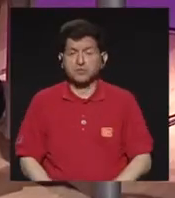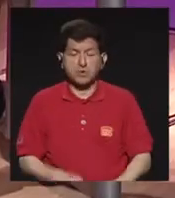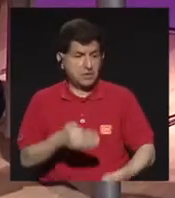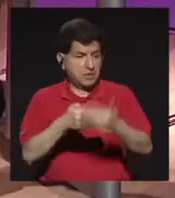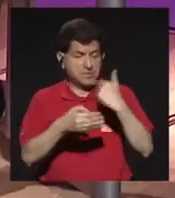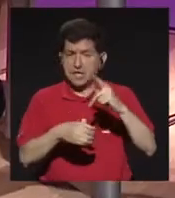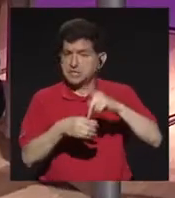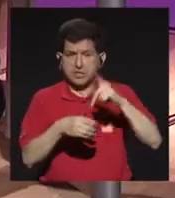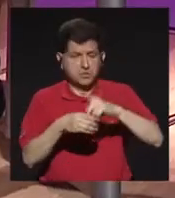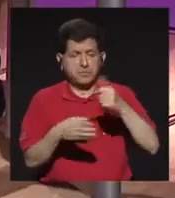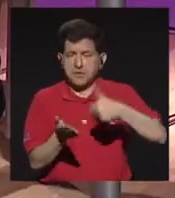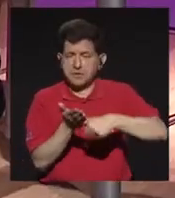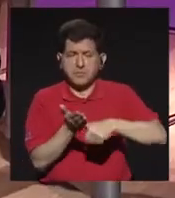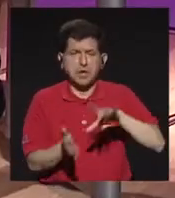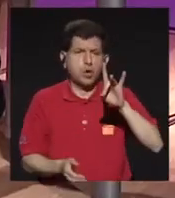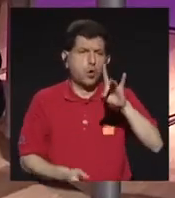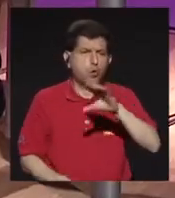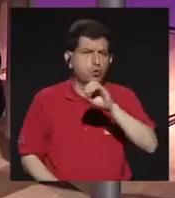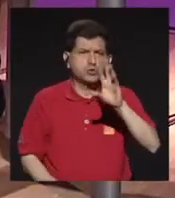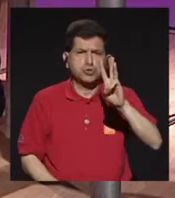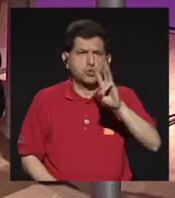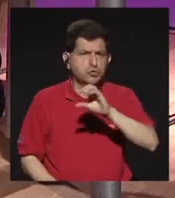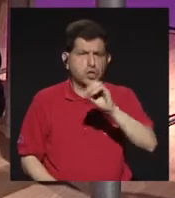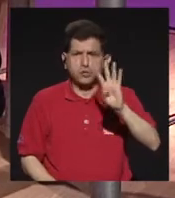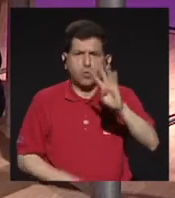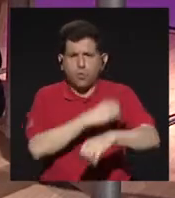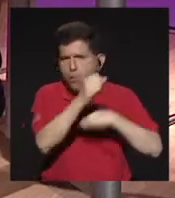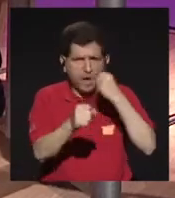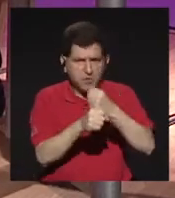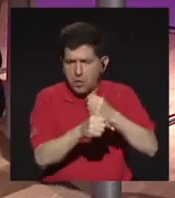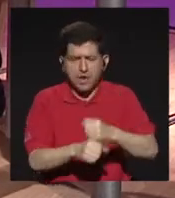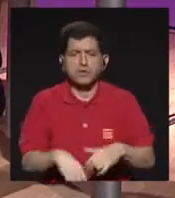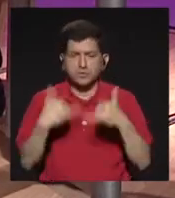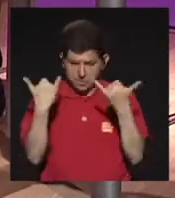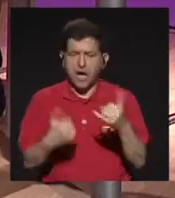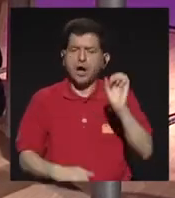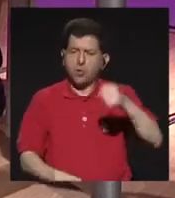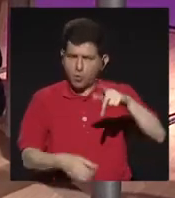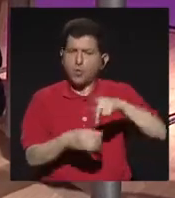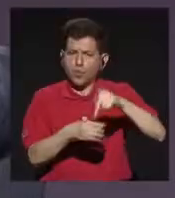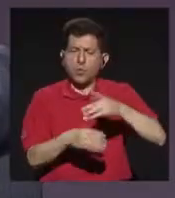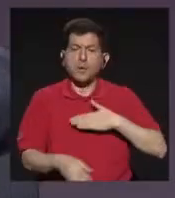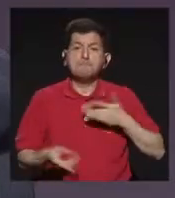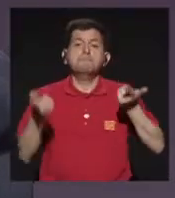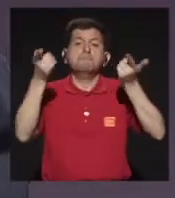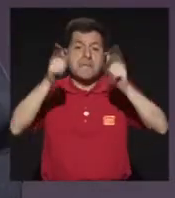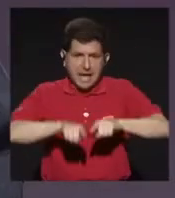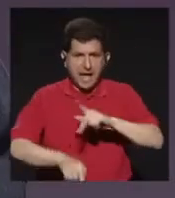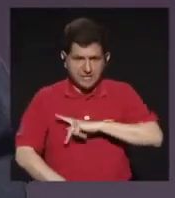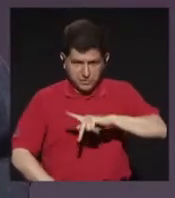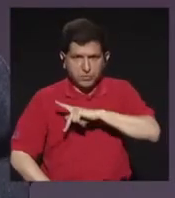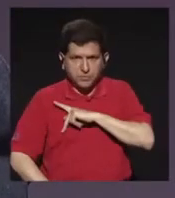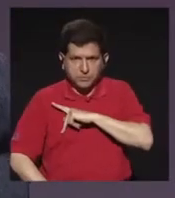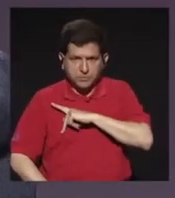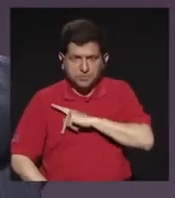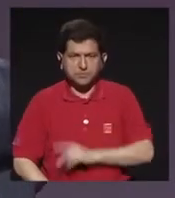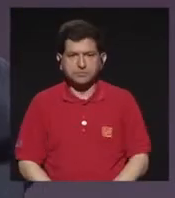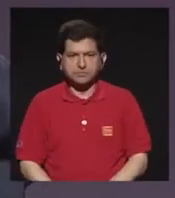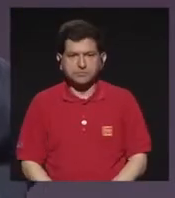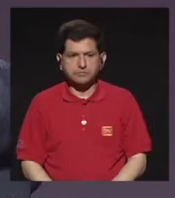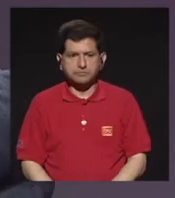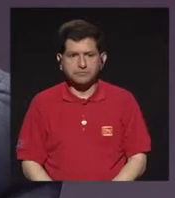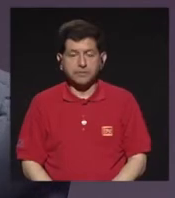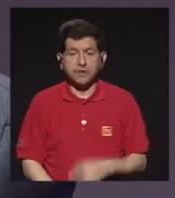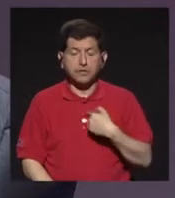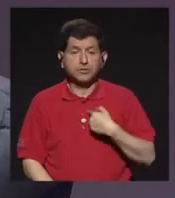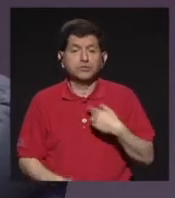política electoral hace unos 8 años o 6 o 4 años participamos, en mi caso particular pues ha sido ¿a qué?